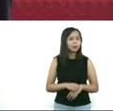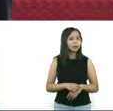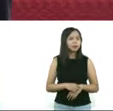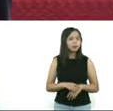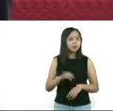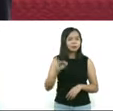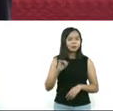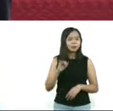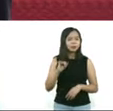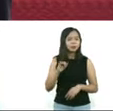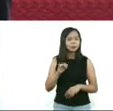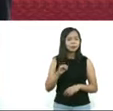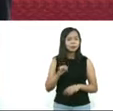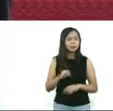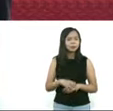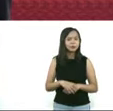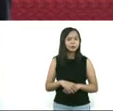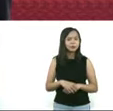¿Sí?